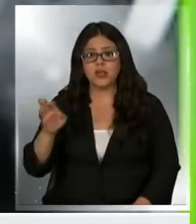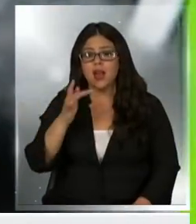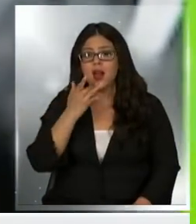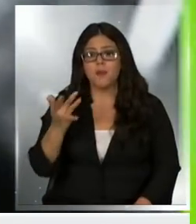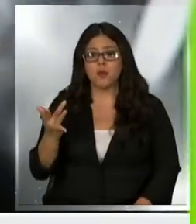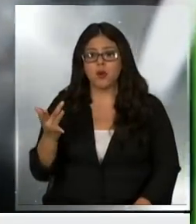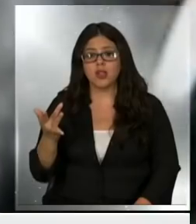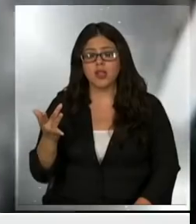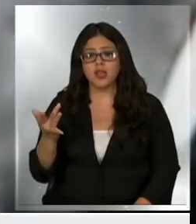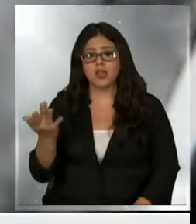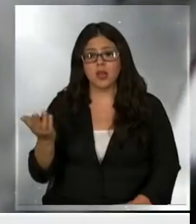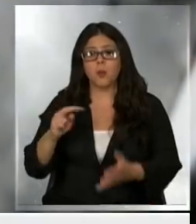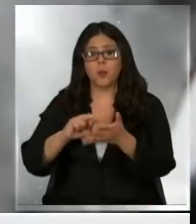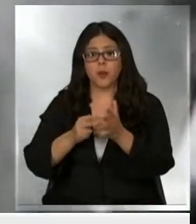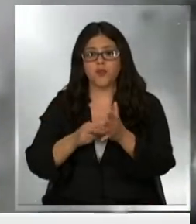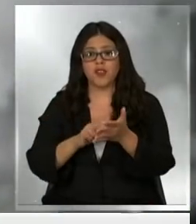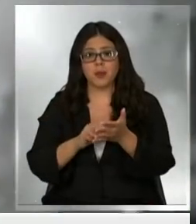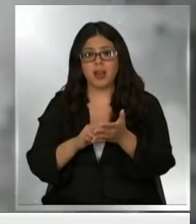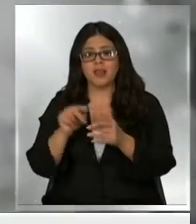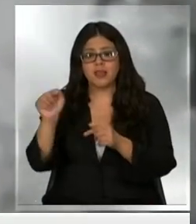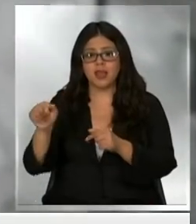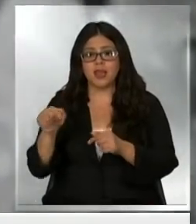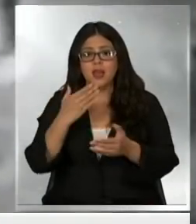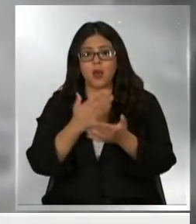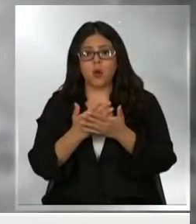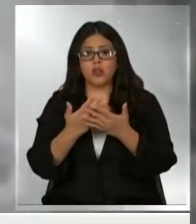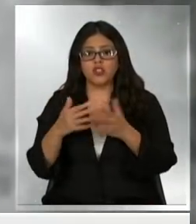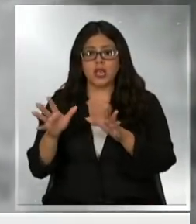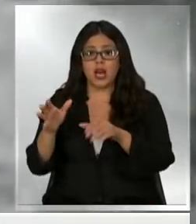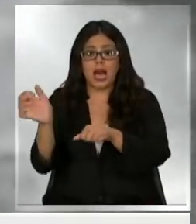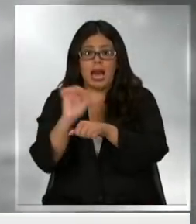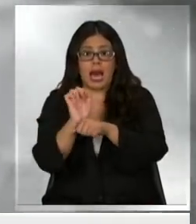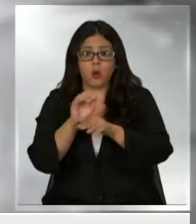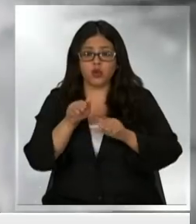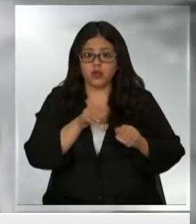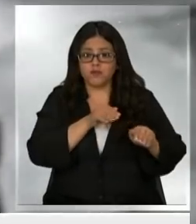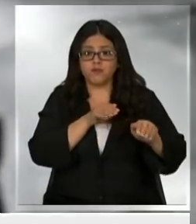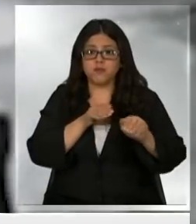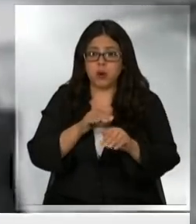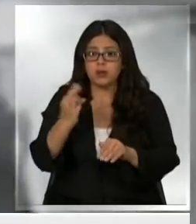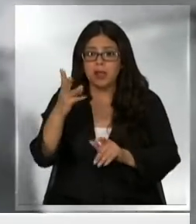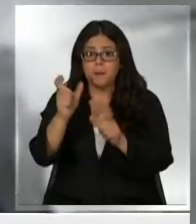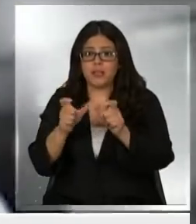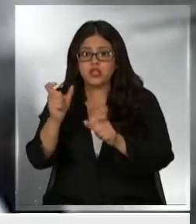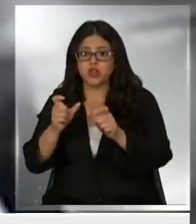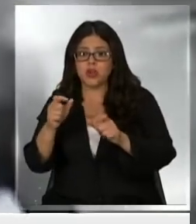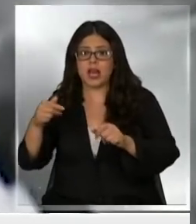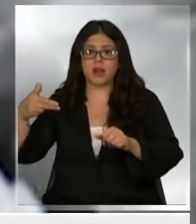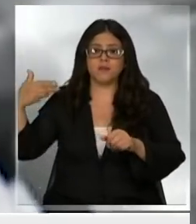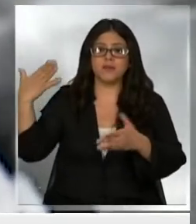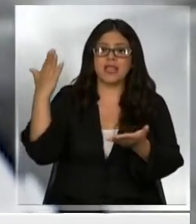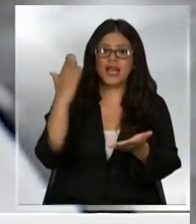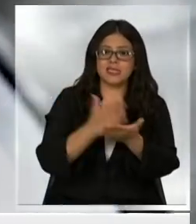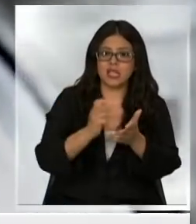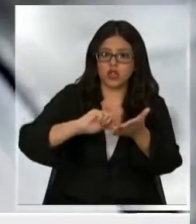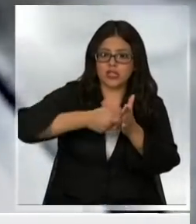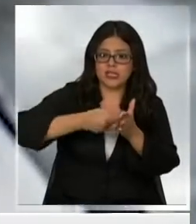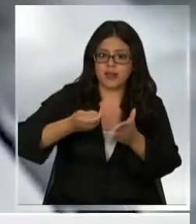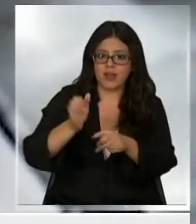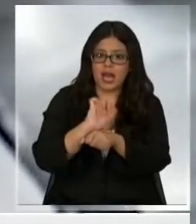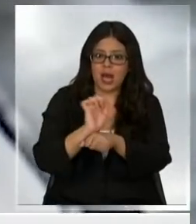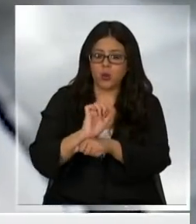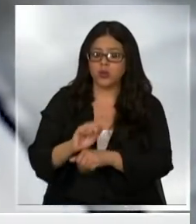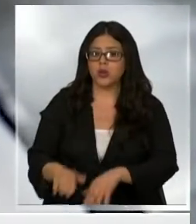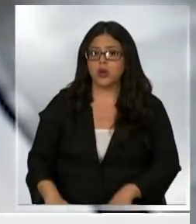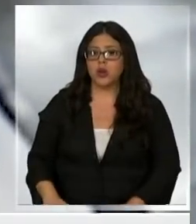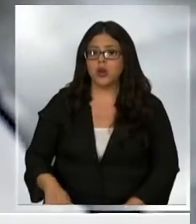había suscitado un problema doméstico cuando irrumpe un vehículo y bajan tres sujetos exigiendo las llaves del auto. Me hacían